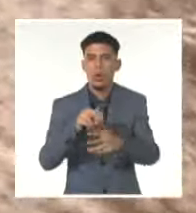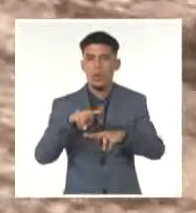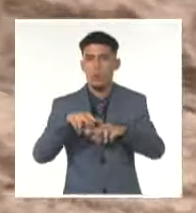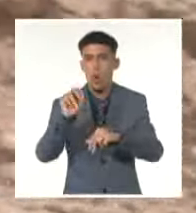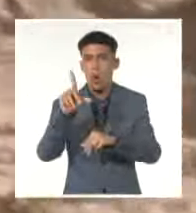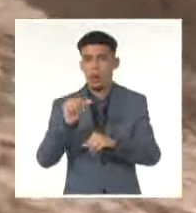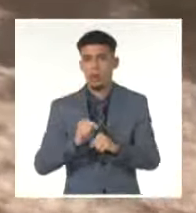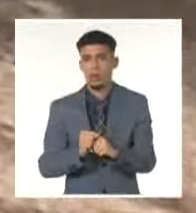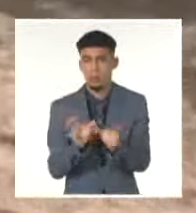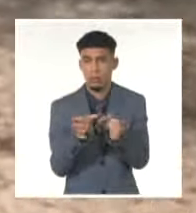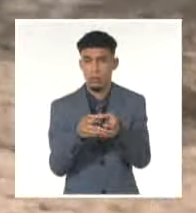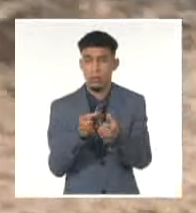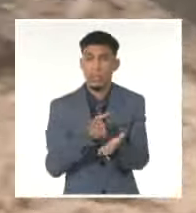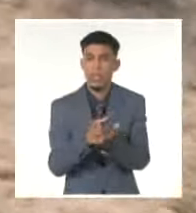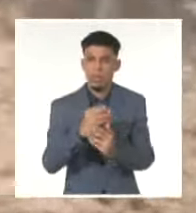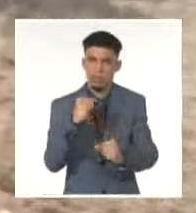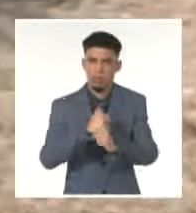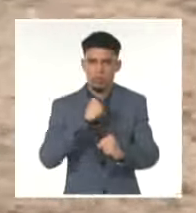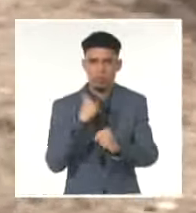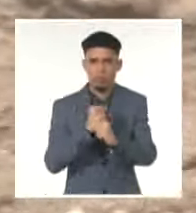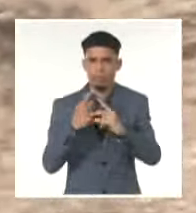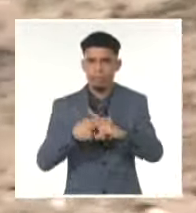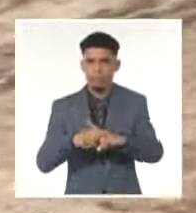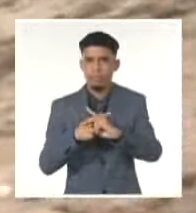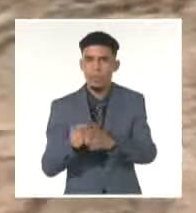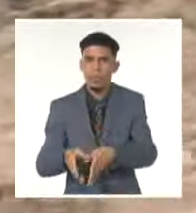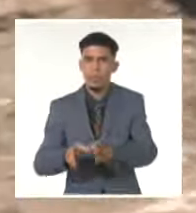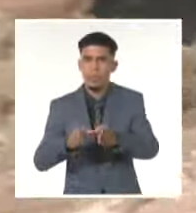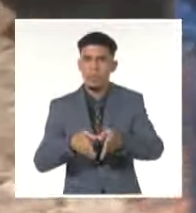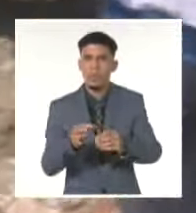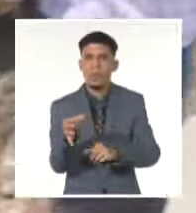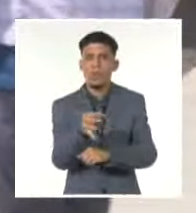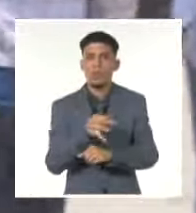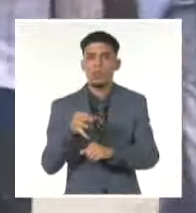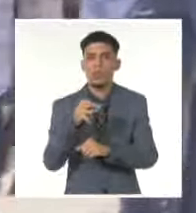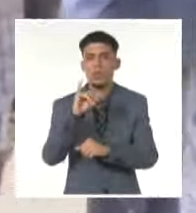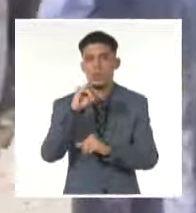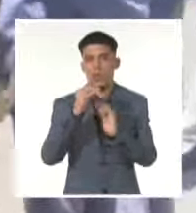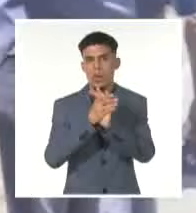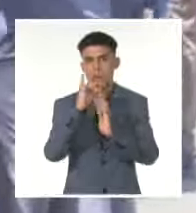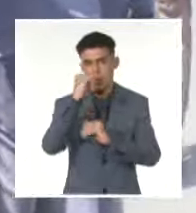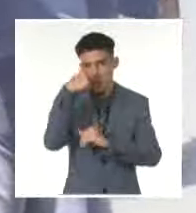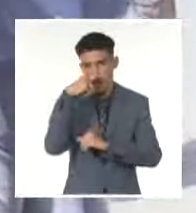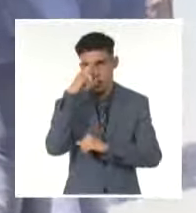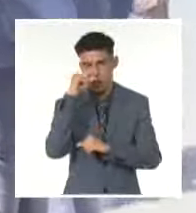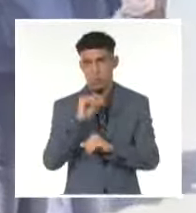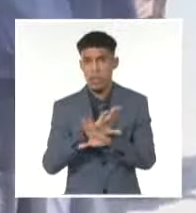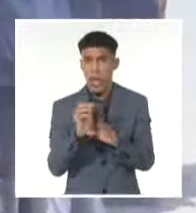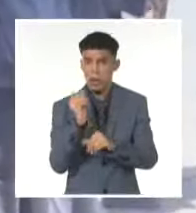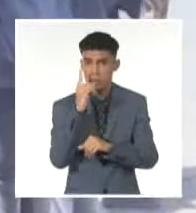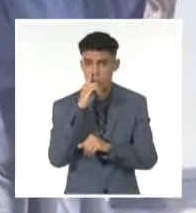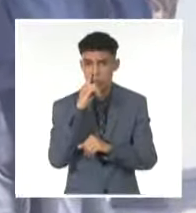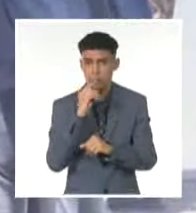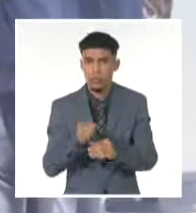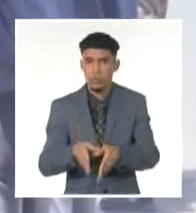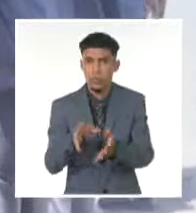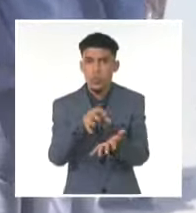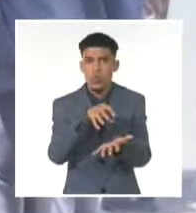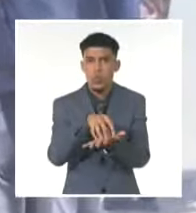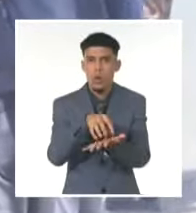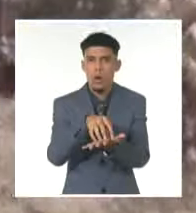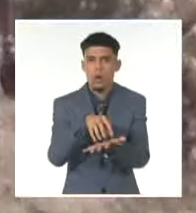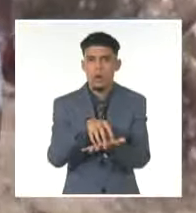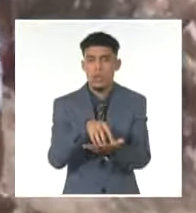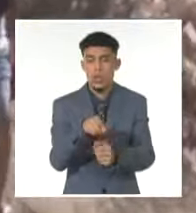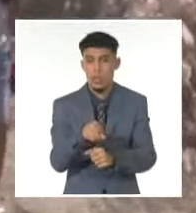Castores, que laboran en la restauración de viales en el municipio de Imías. Ya concluyeron un acceso provisional en el tramo de La Chivera